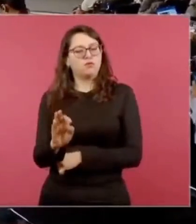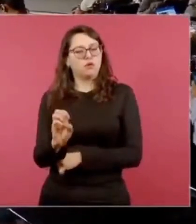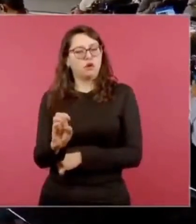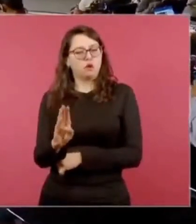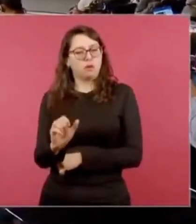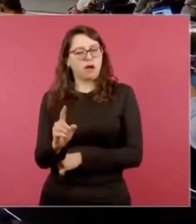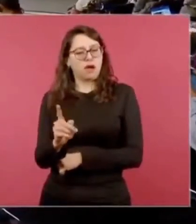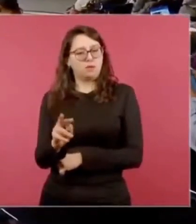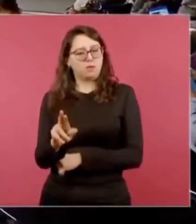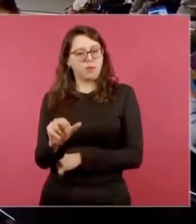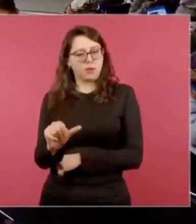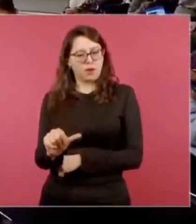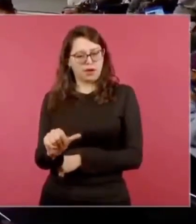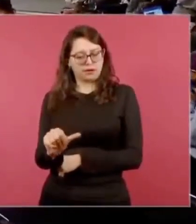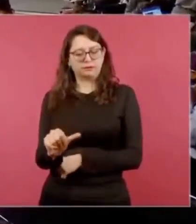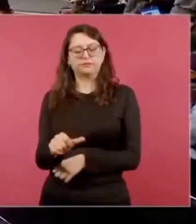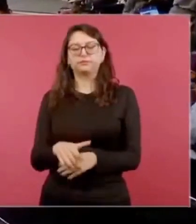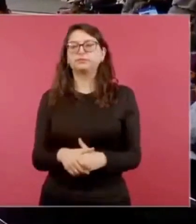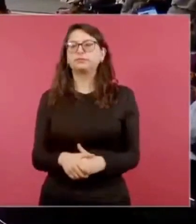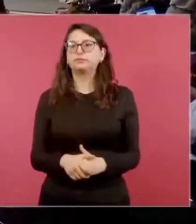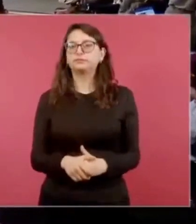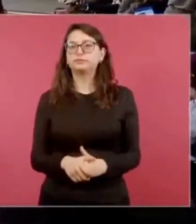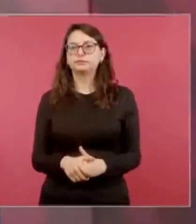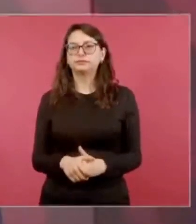habían llevado a cabo